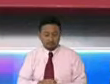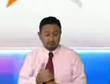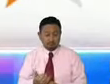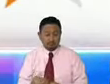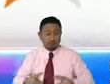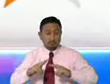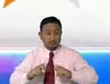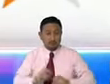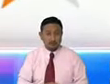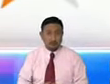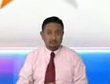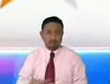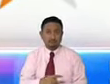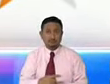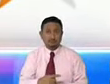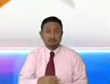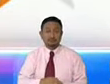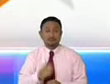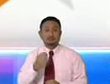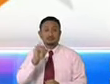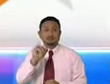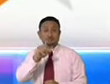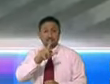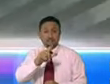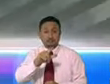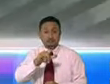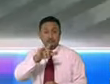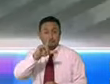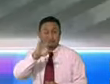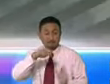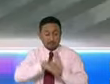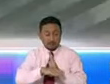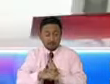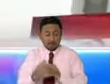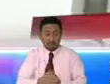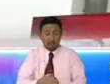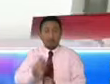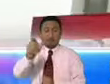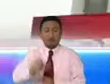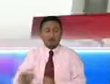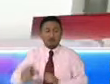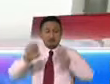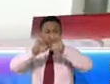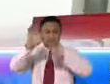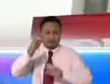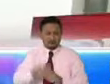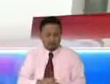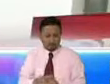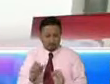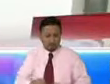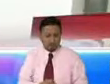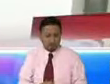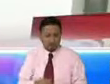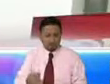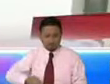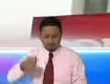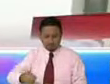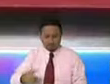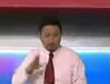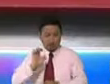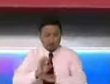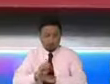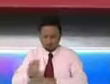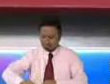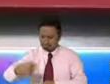el Saibank había facilitado que los intermediarios de Odebrecht tengan la facilidad de disponer de efectivo en Ecuador.